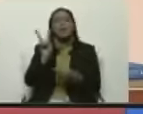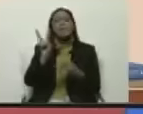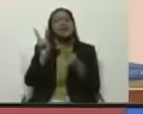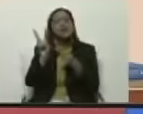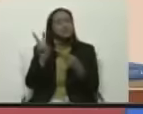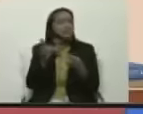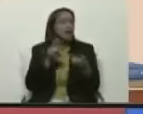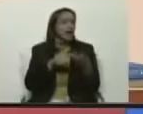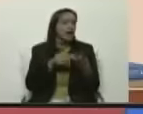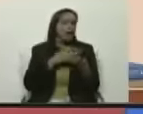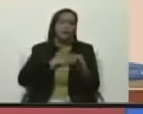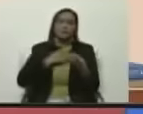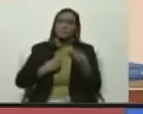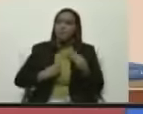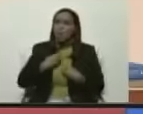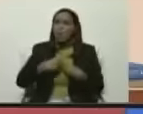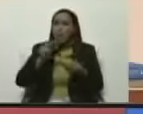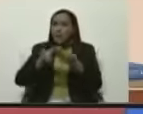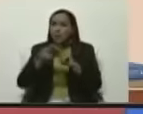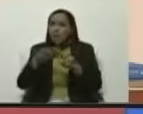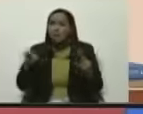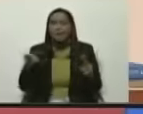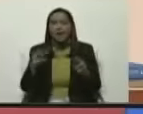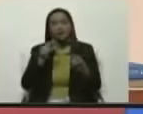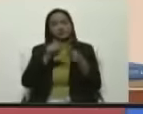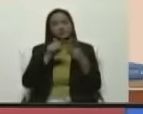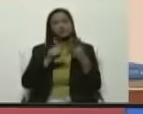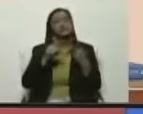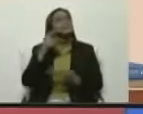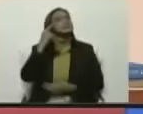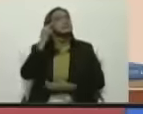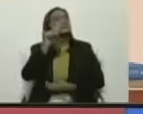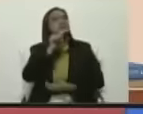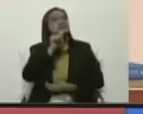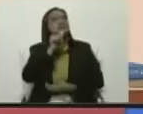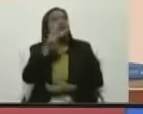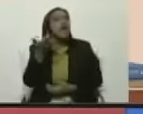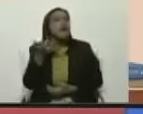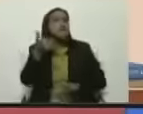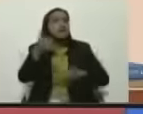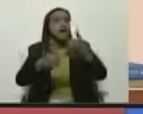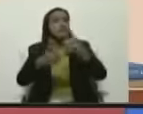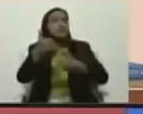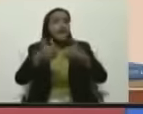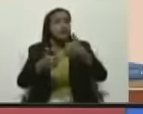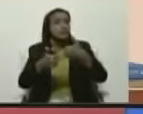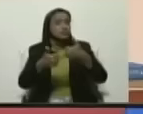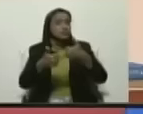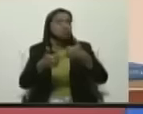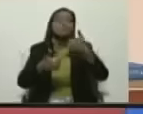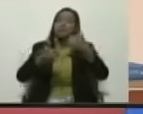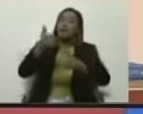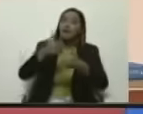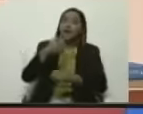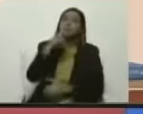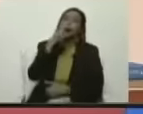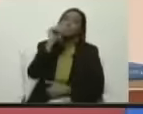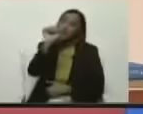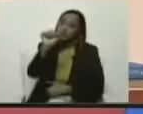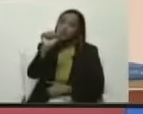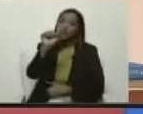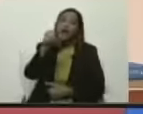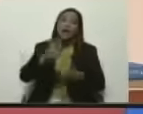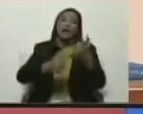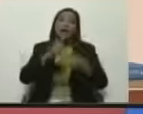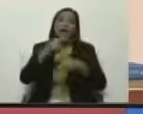por la paz, la opción es Nicolás. La opción es la revolución. A algunos no